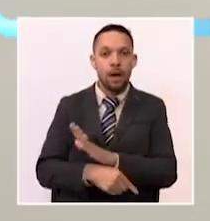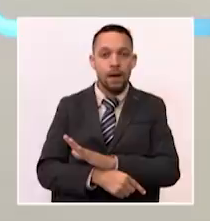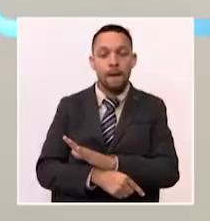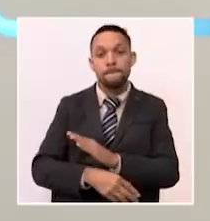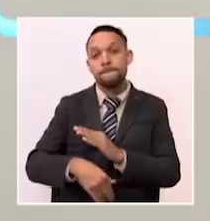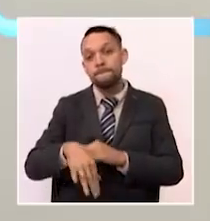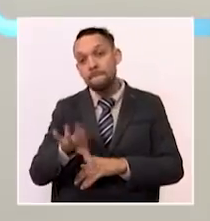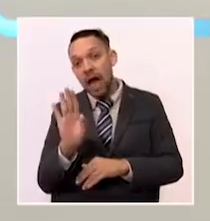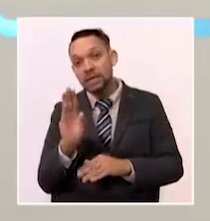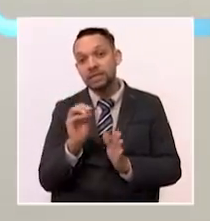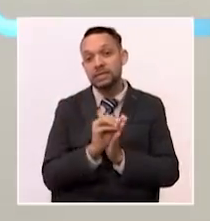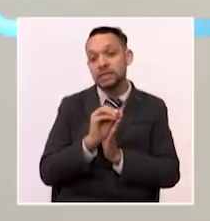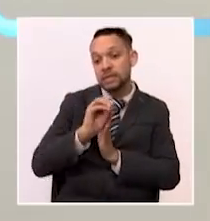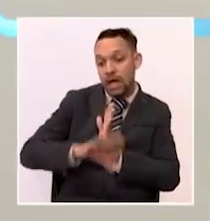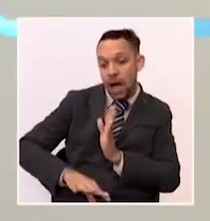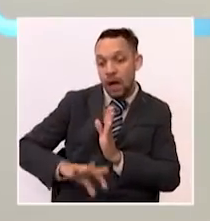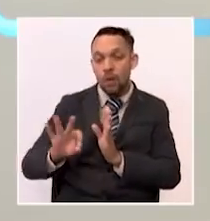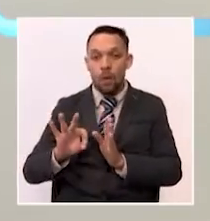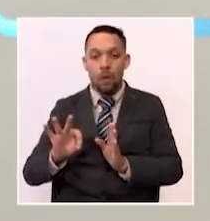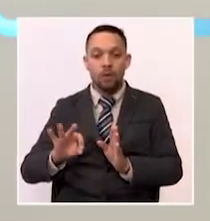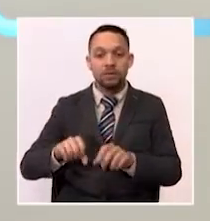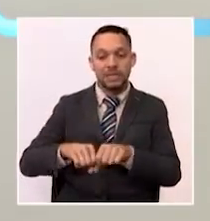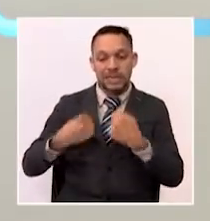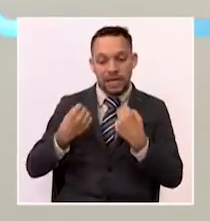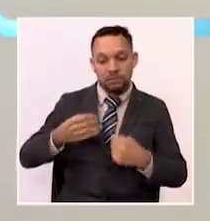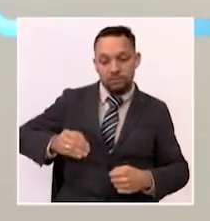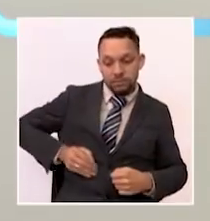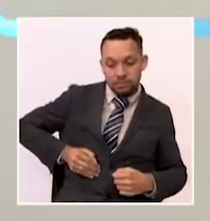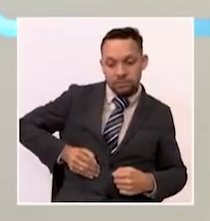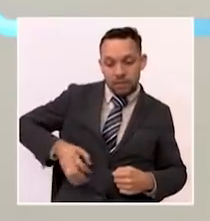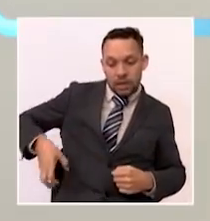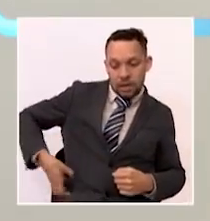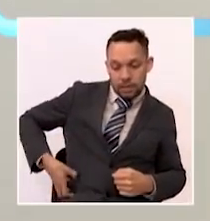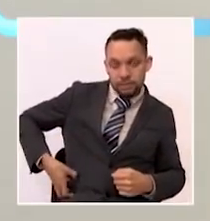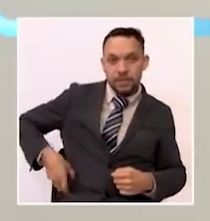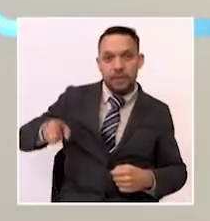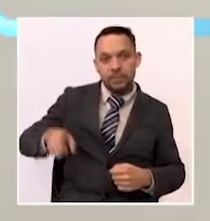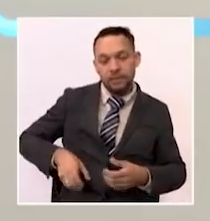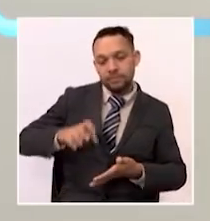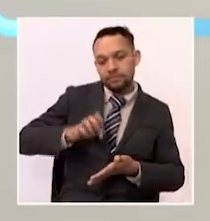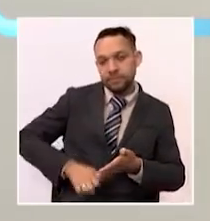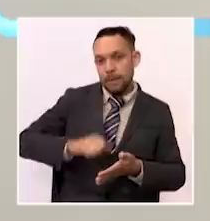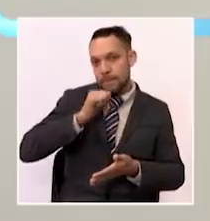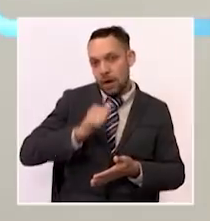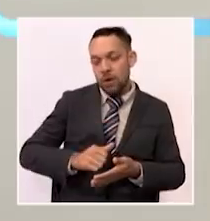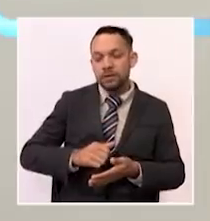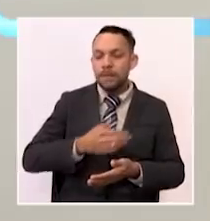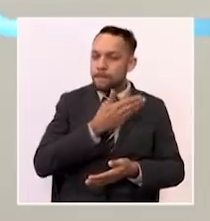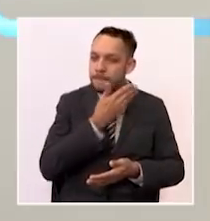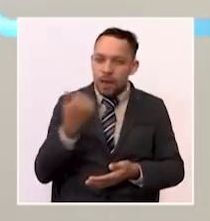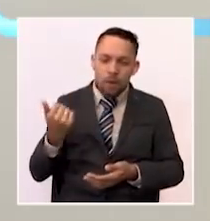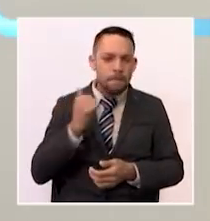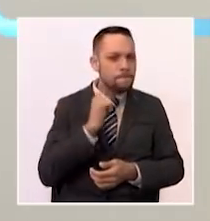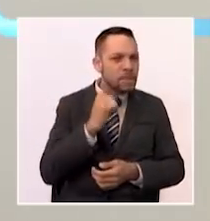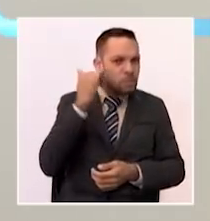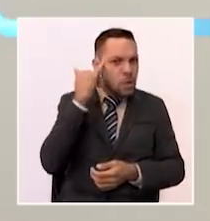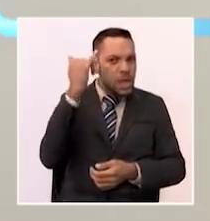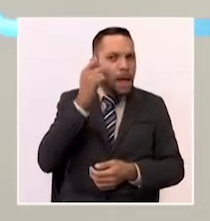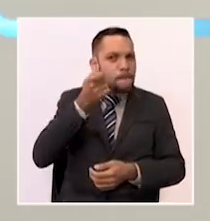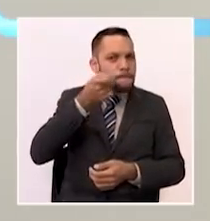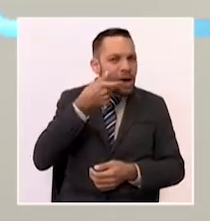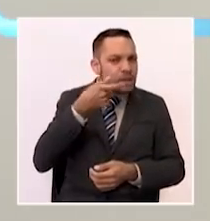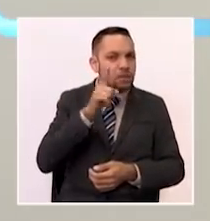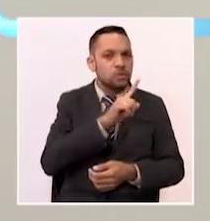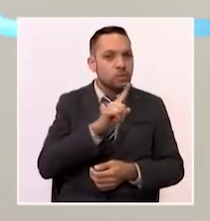pueden hacer incluso daño al hígado o daño a sus riñones, con tal de acabar con esa bacteria que está produciendo esos daños. Lo otro que tenemos que tener mucho cuidado es en las